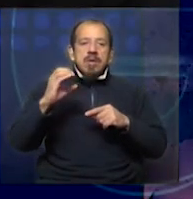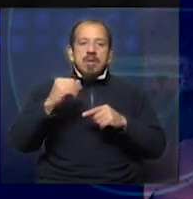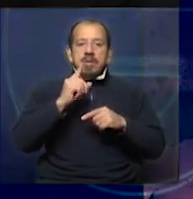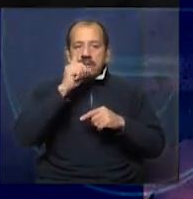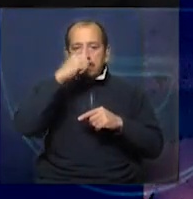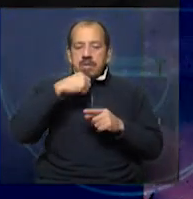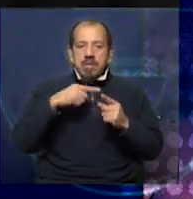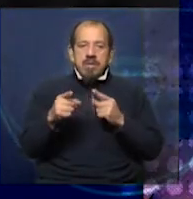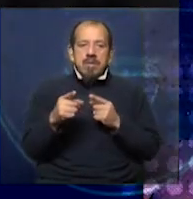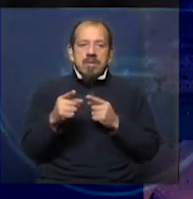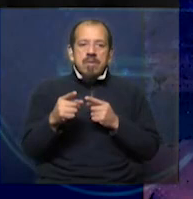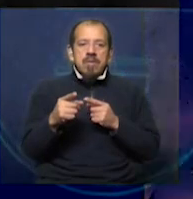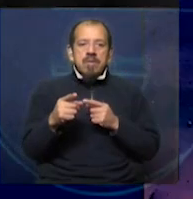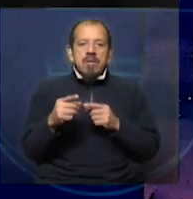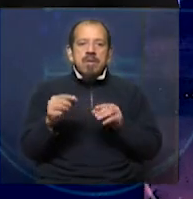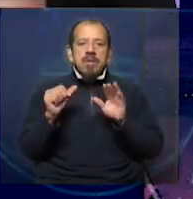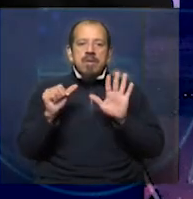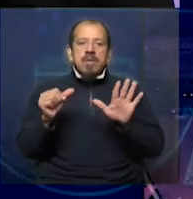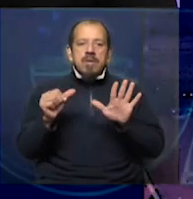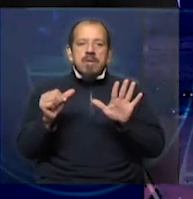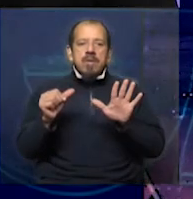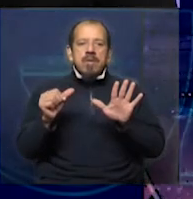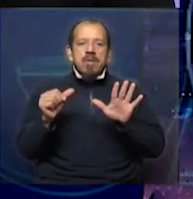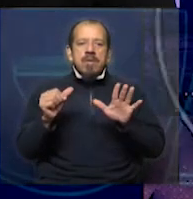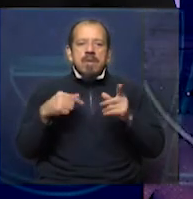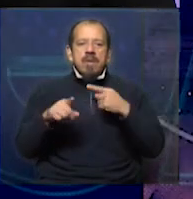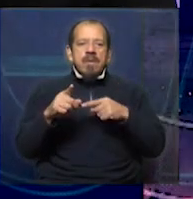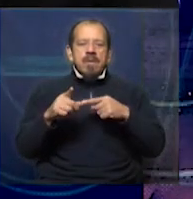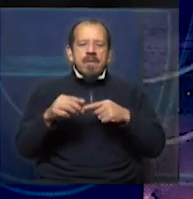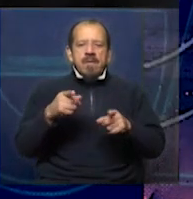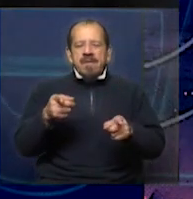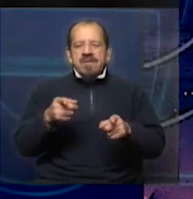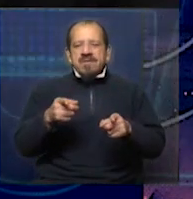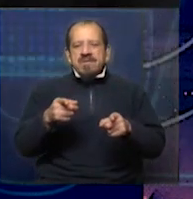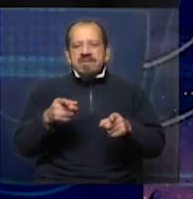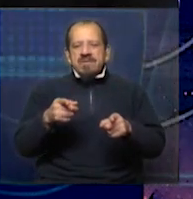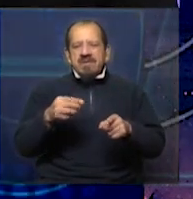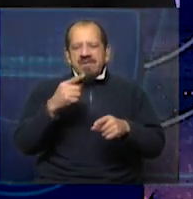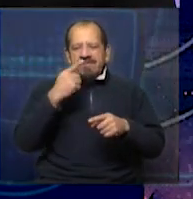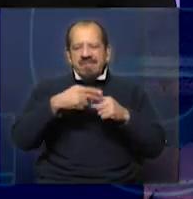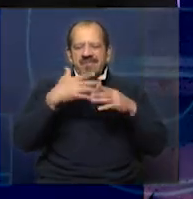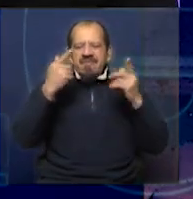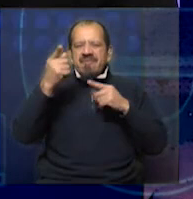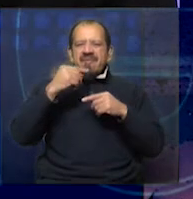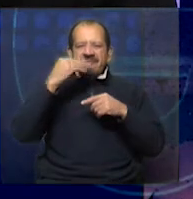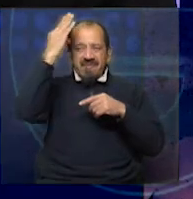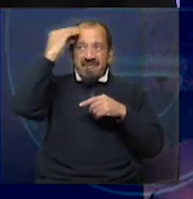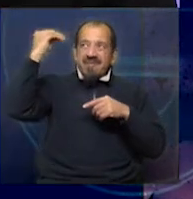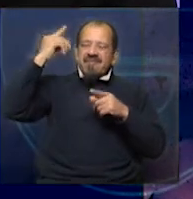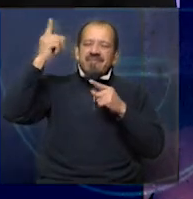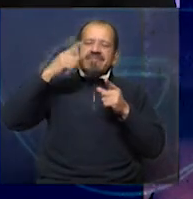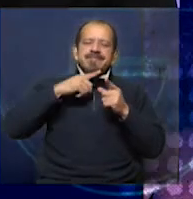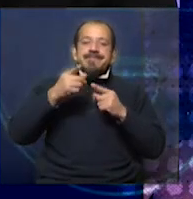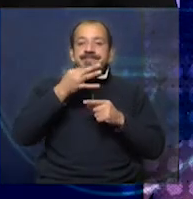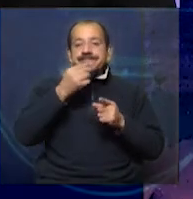también 6 preestrenos, un programador del mayor festival del mundo, que es en Ámsterdam,